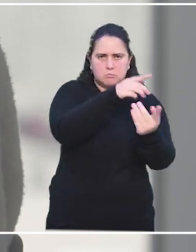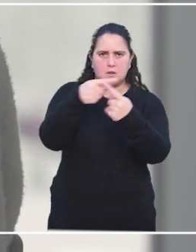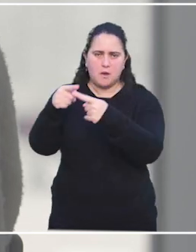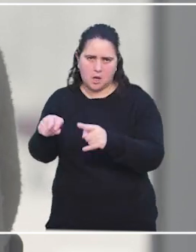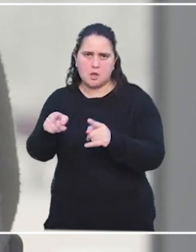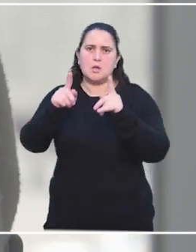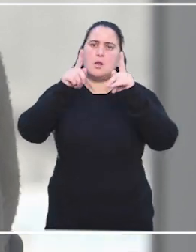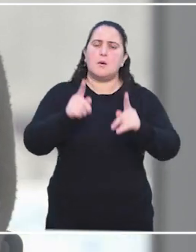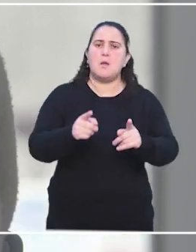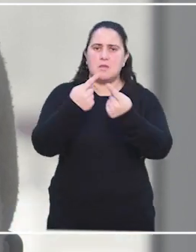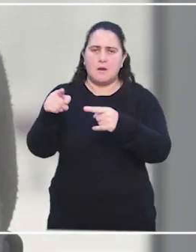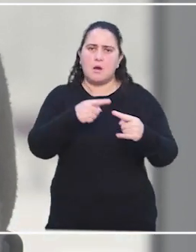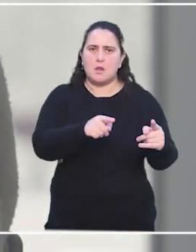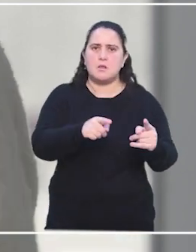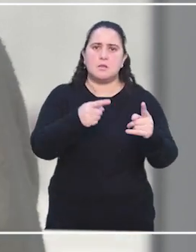con diferentes